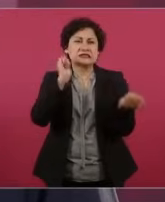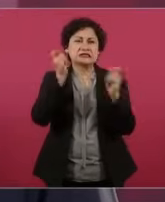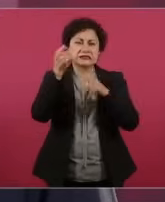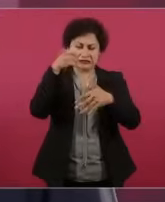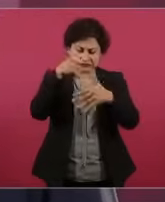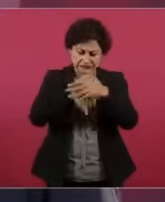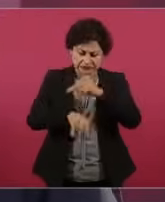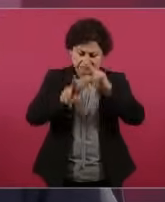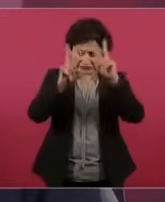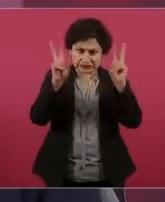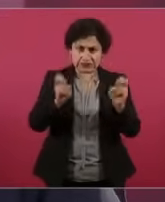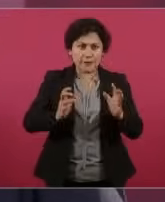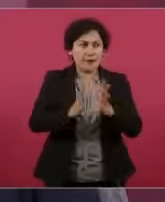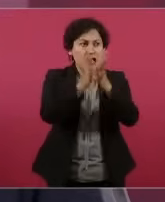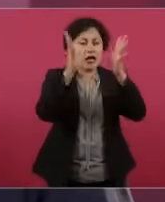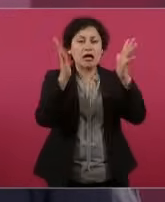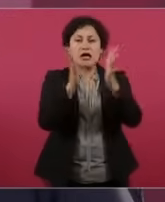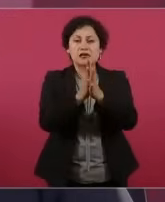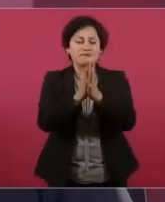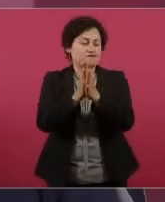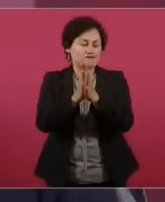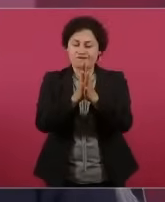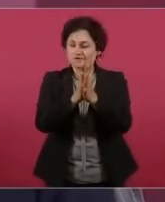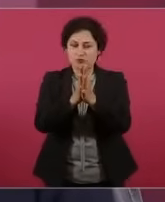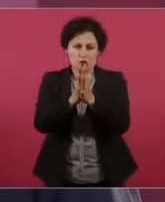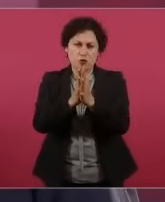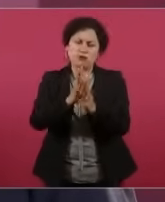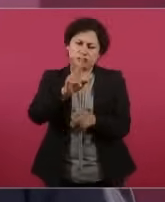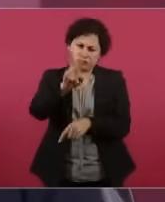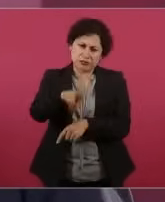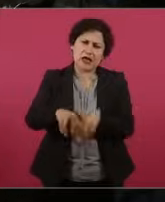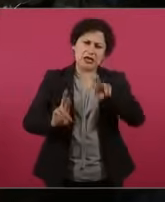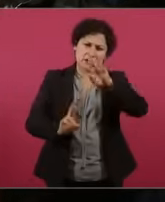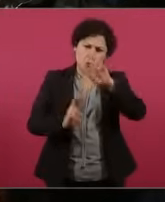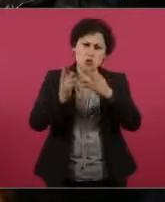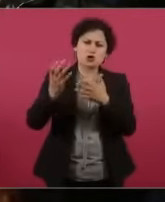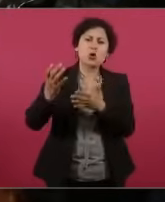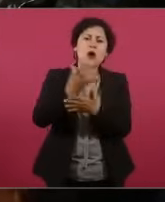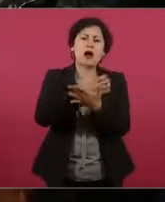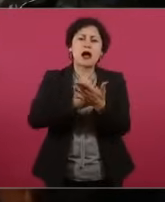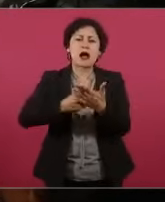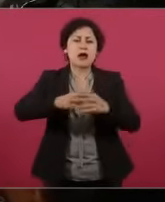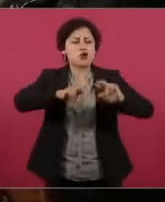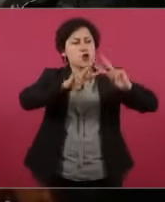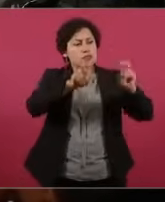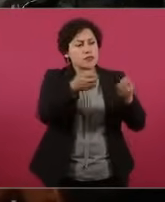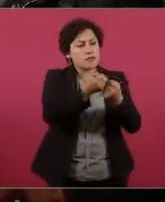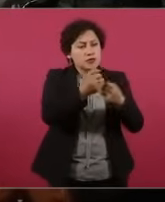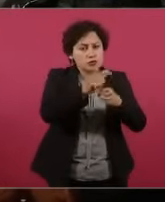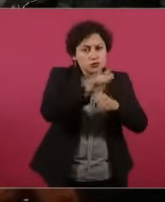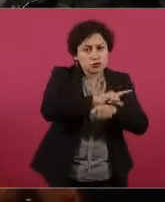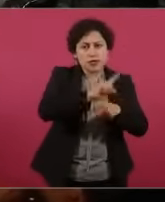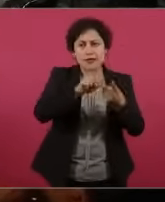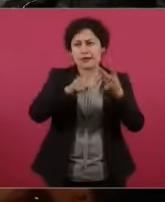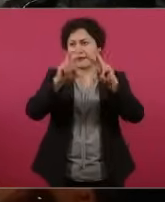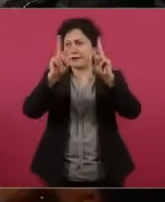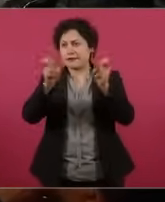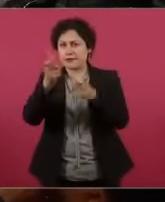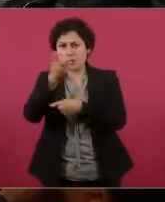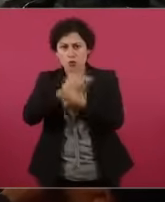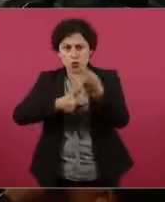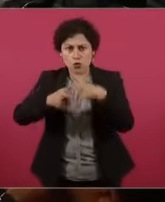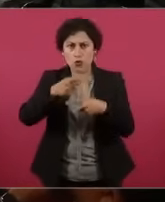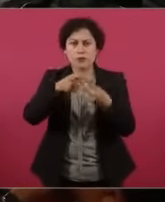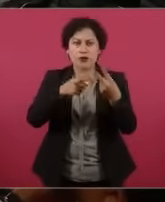terreno democrático. Se avanzó en lo social, desde luego, mucho, en lo económico, pero en lo político.